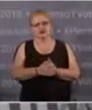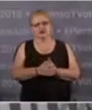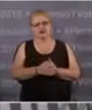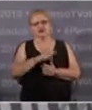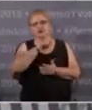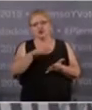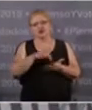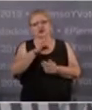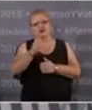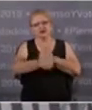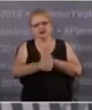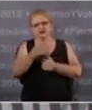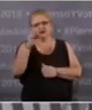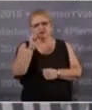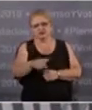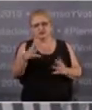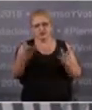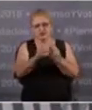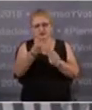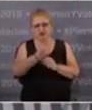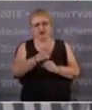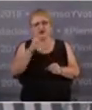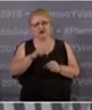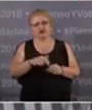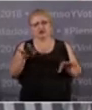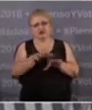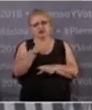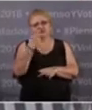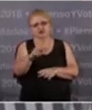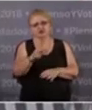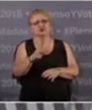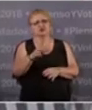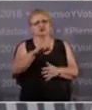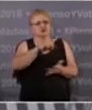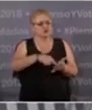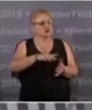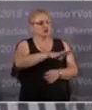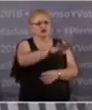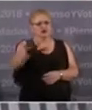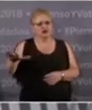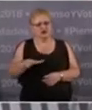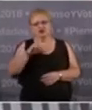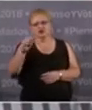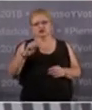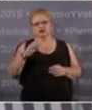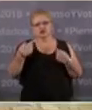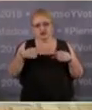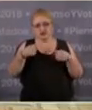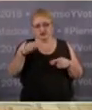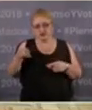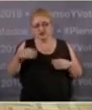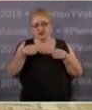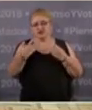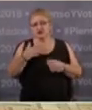espacios de participación de la misma comunidad en modificar su entorno, los ciudadanos que ahí viven tienen una